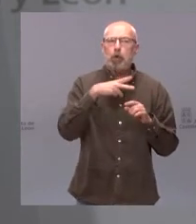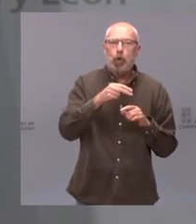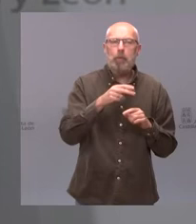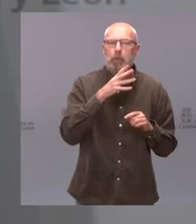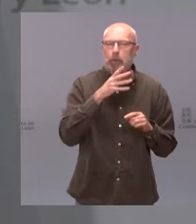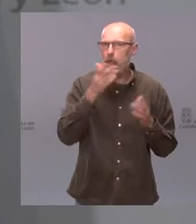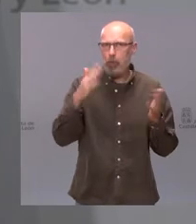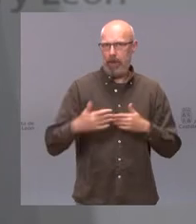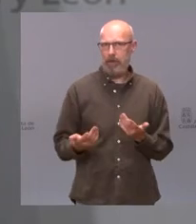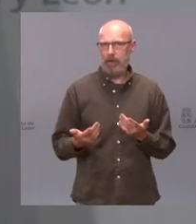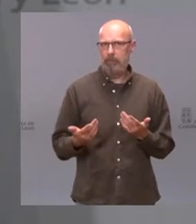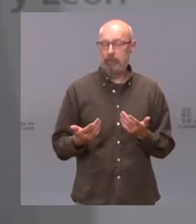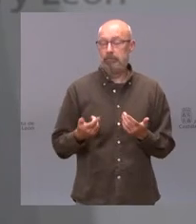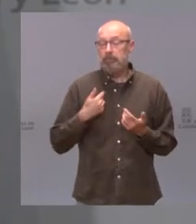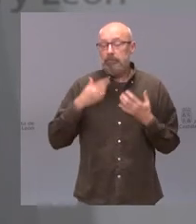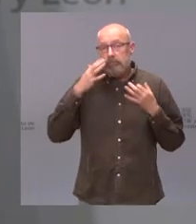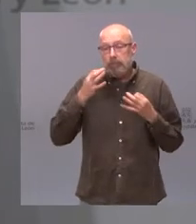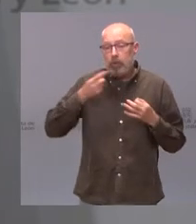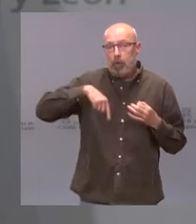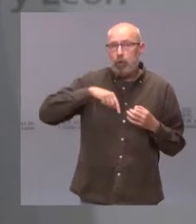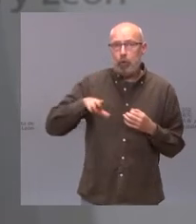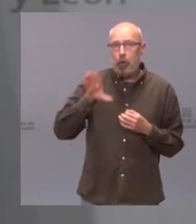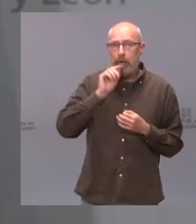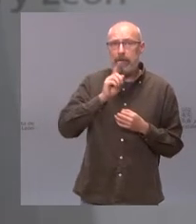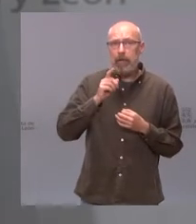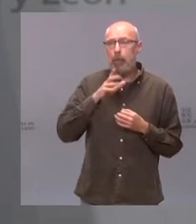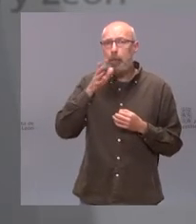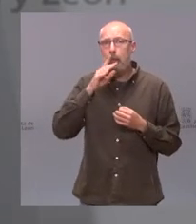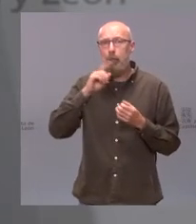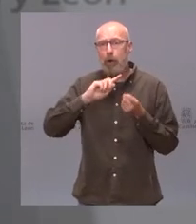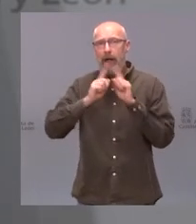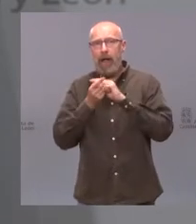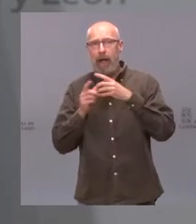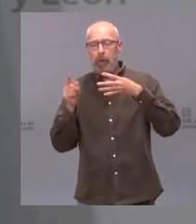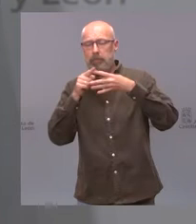No entendemos las razones que se deducen para esto y tampoco entendemos cómo se pasa